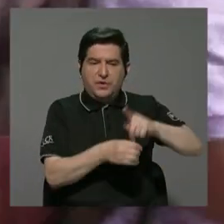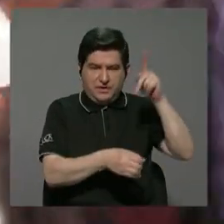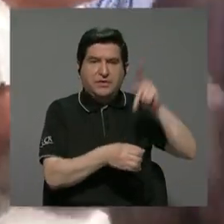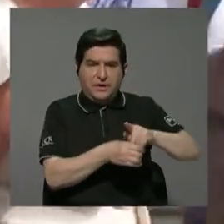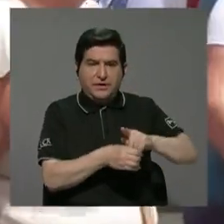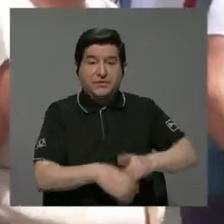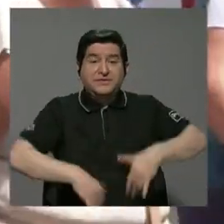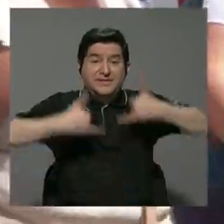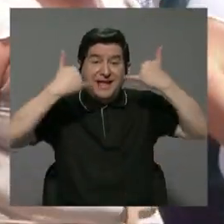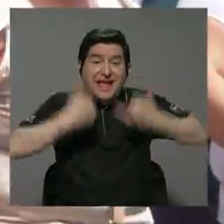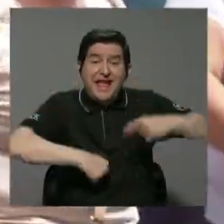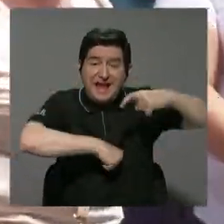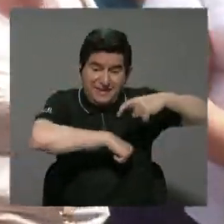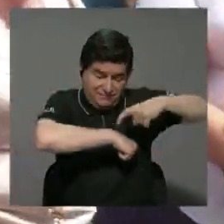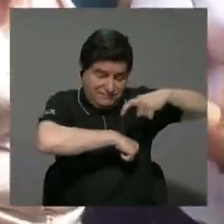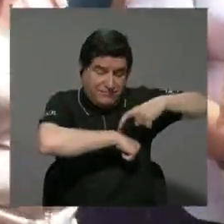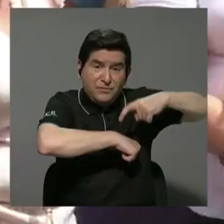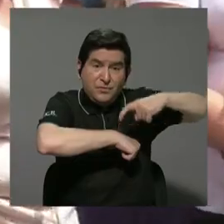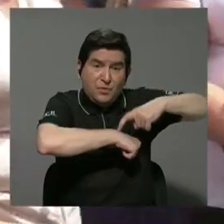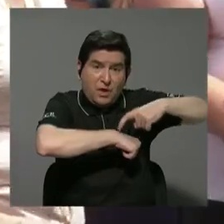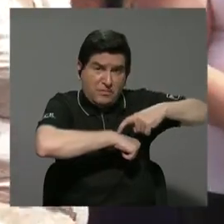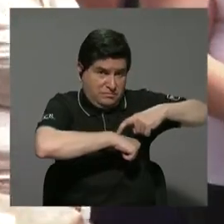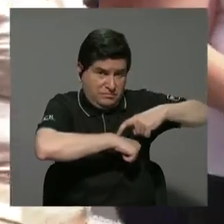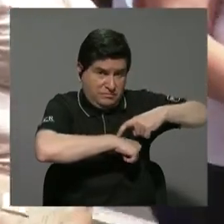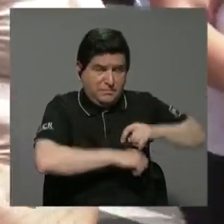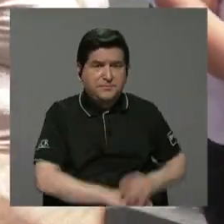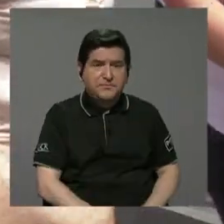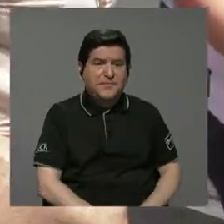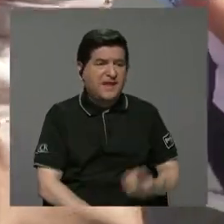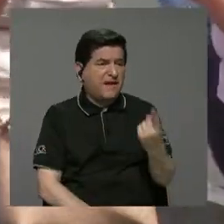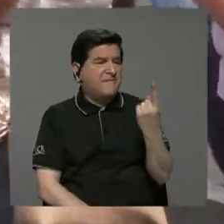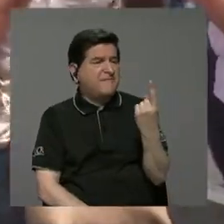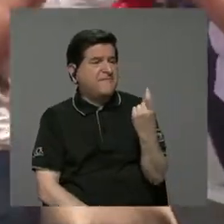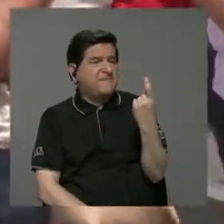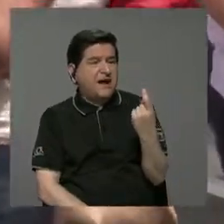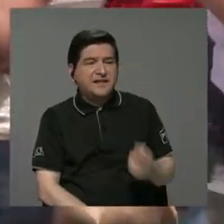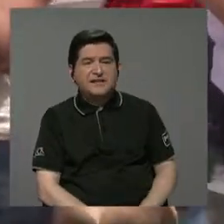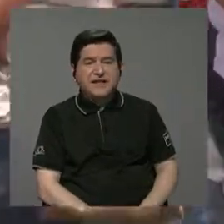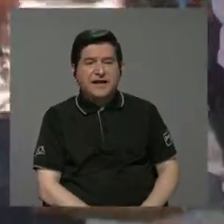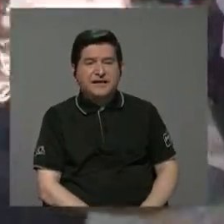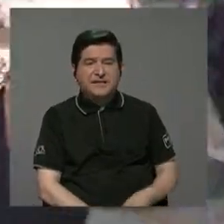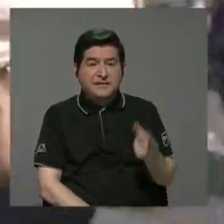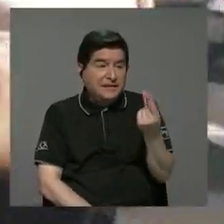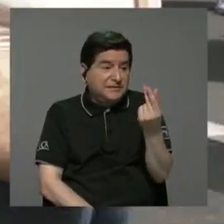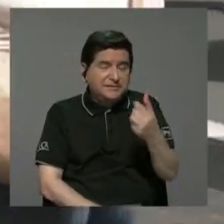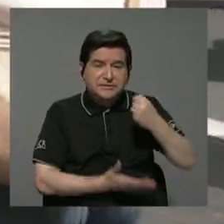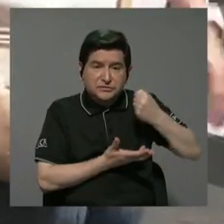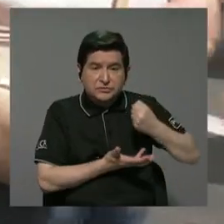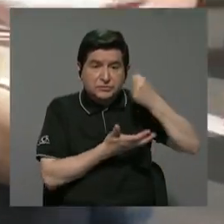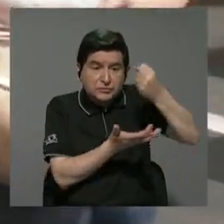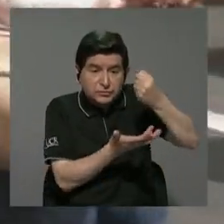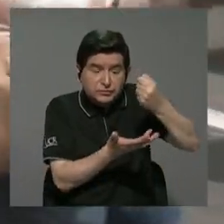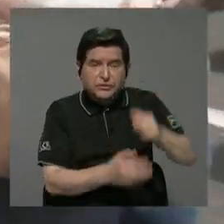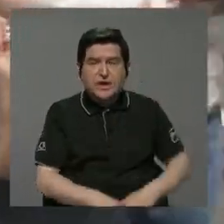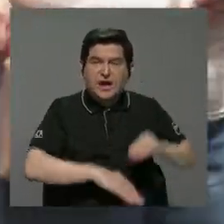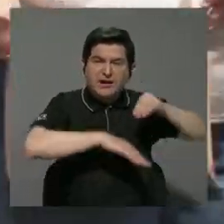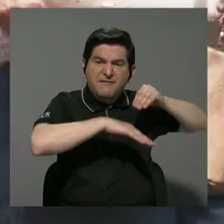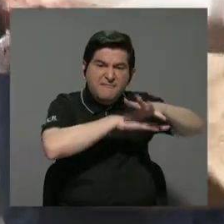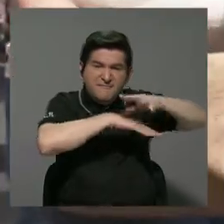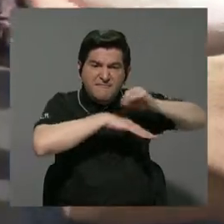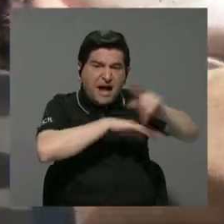este momento, ¿cómo esta falta, digamos, de recursos está teniendo, digamos, un